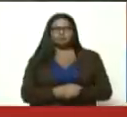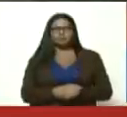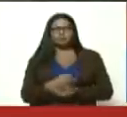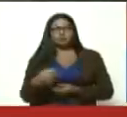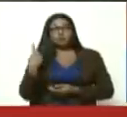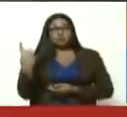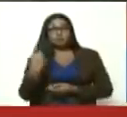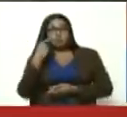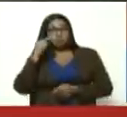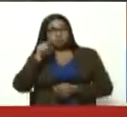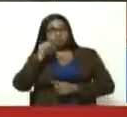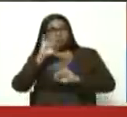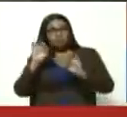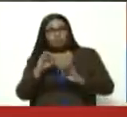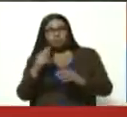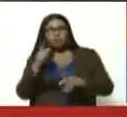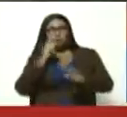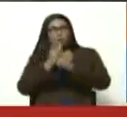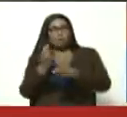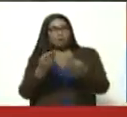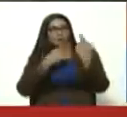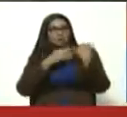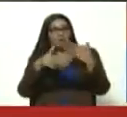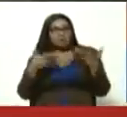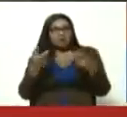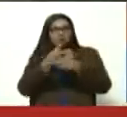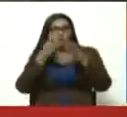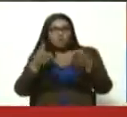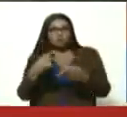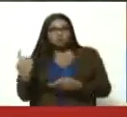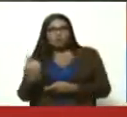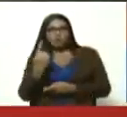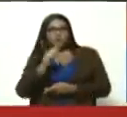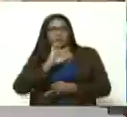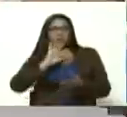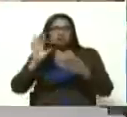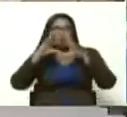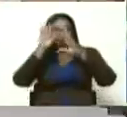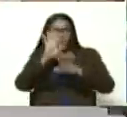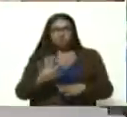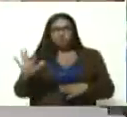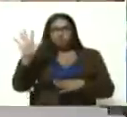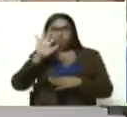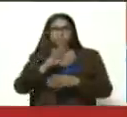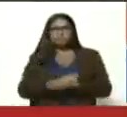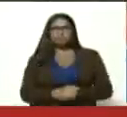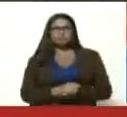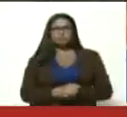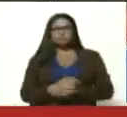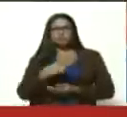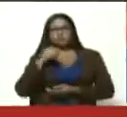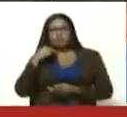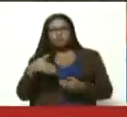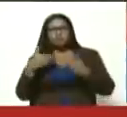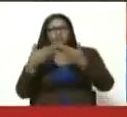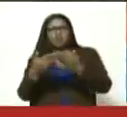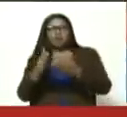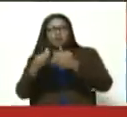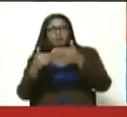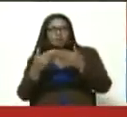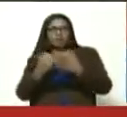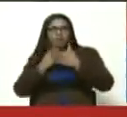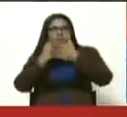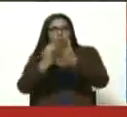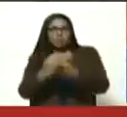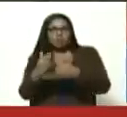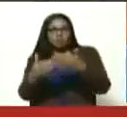es competencia del gobierno sino competencia de todo el país donde yo competencia en el aporte que